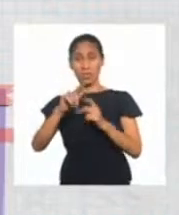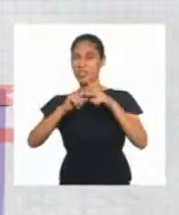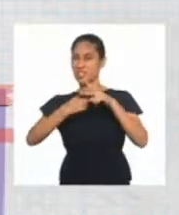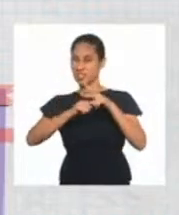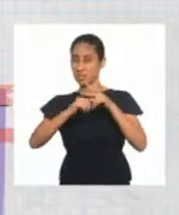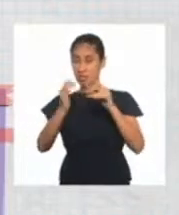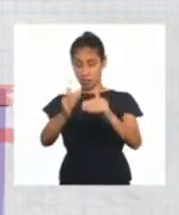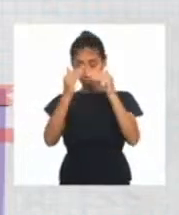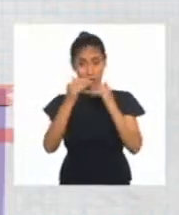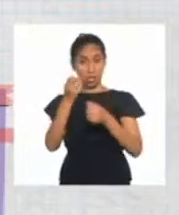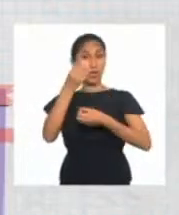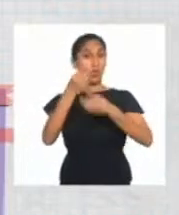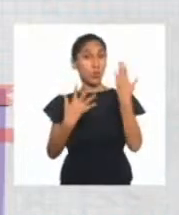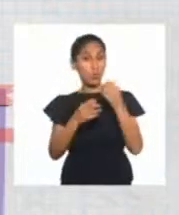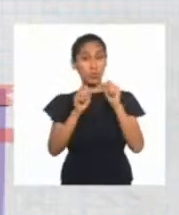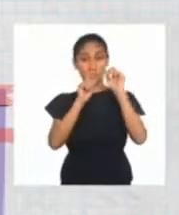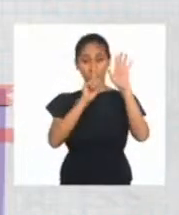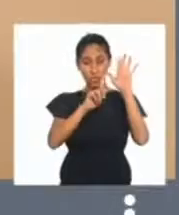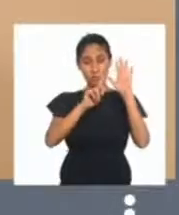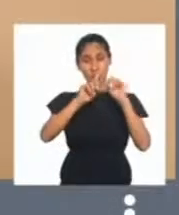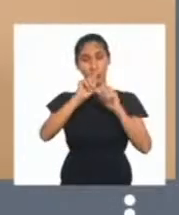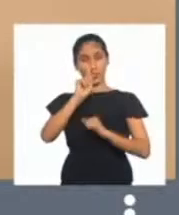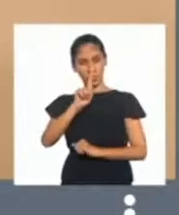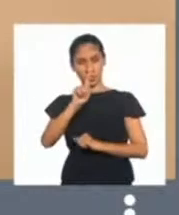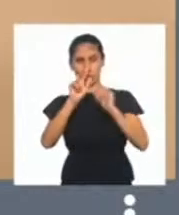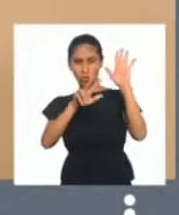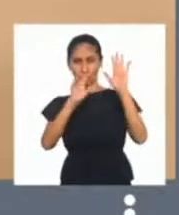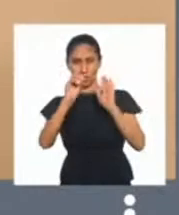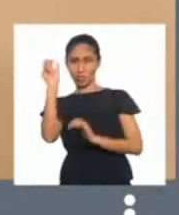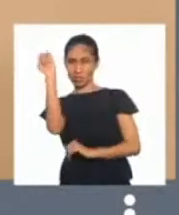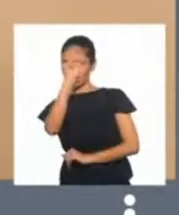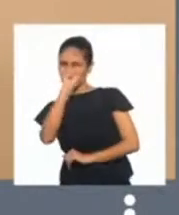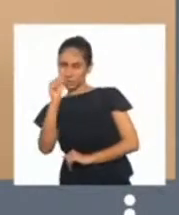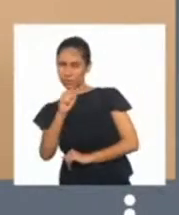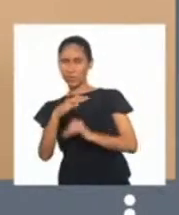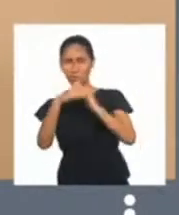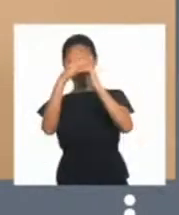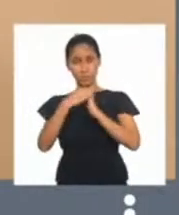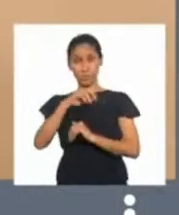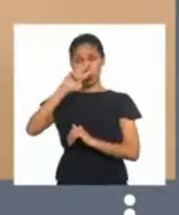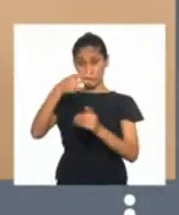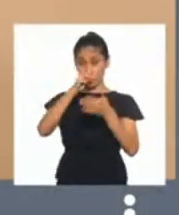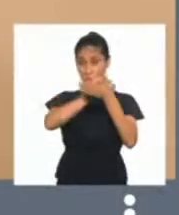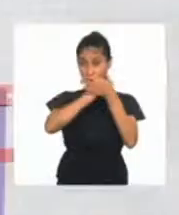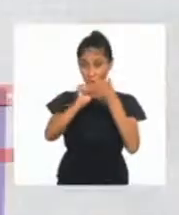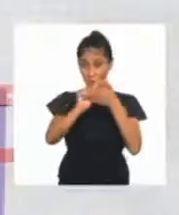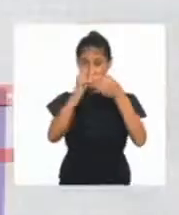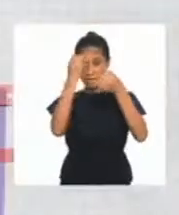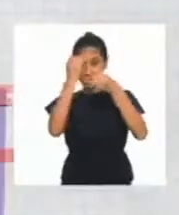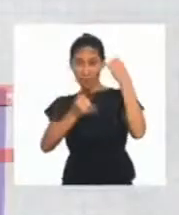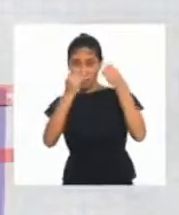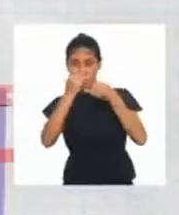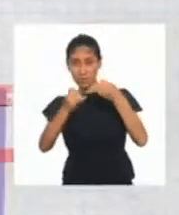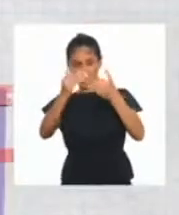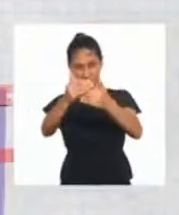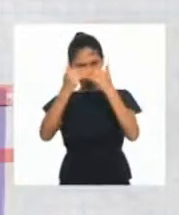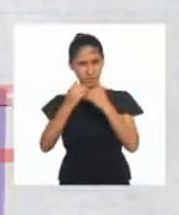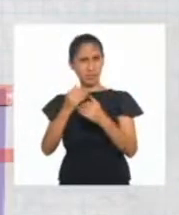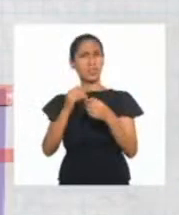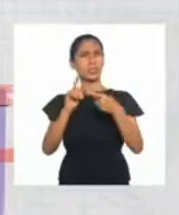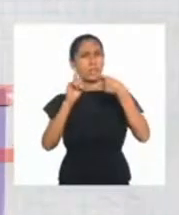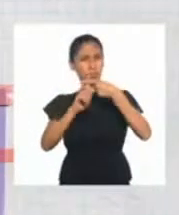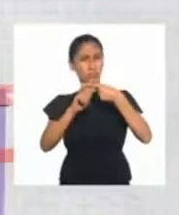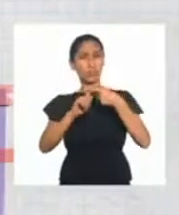de 6.180 soles. Al término del segundo mes, se suma al monto del primer